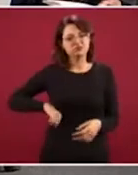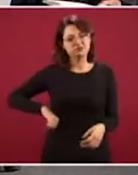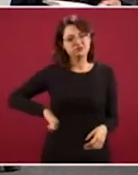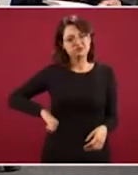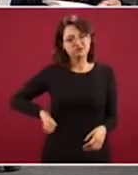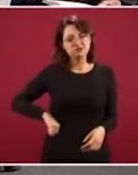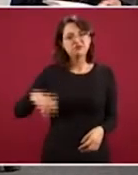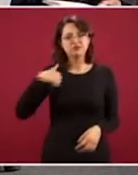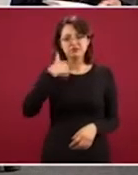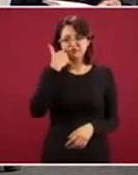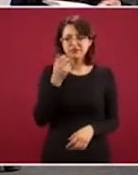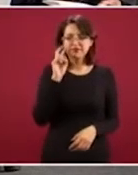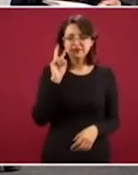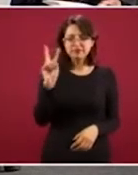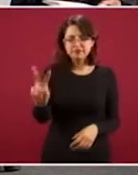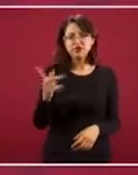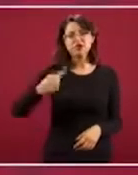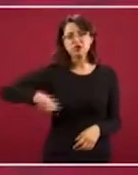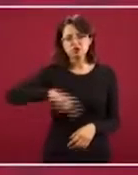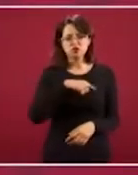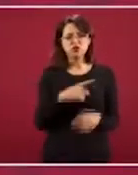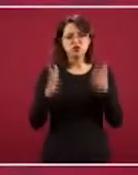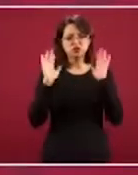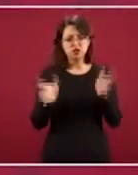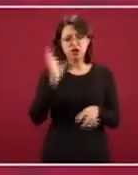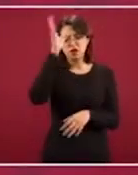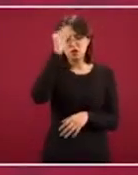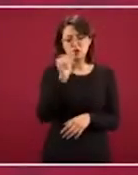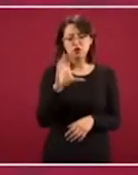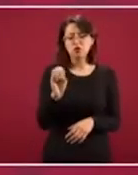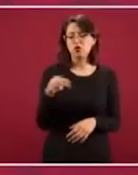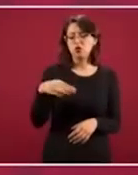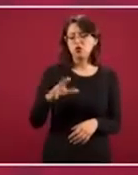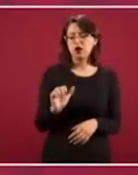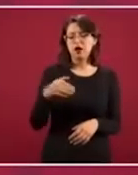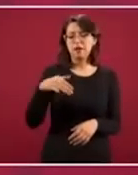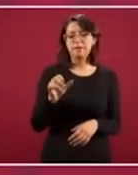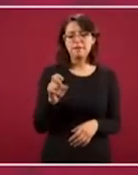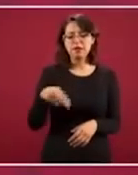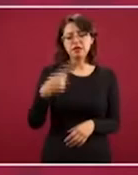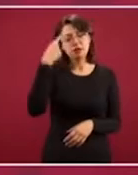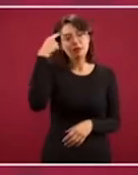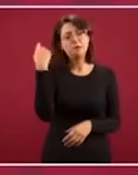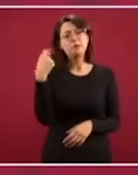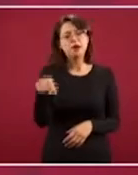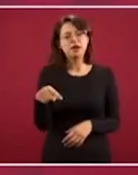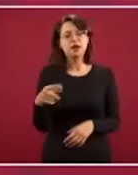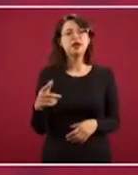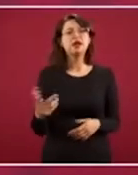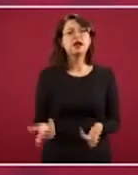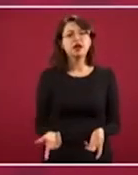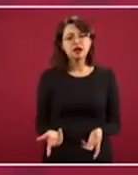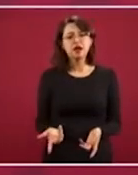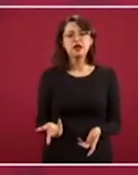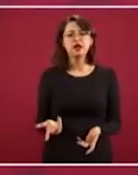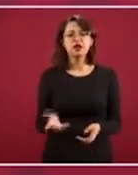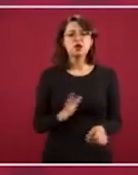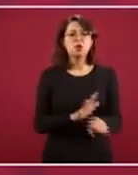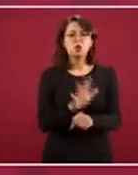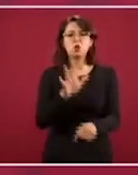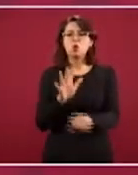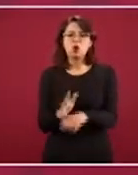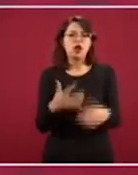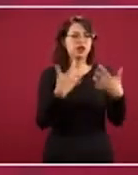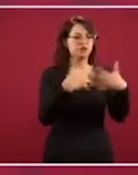hemos hecho un acuerdo con concamín para ubicar por fin si ustedes las industrias